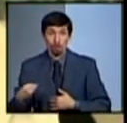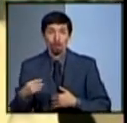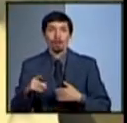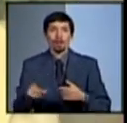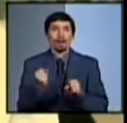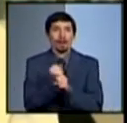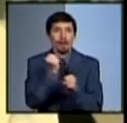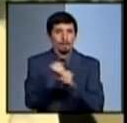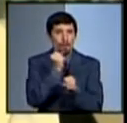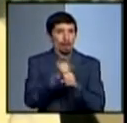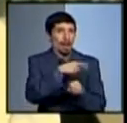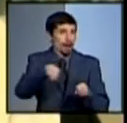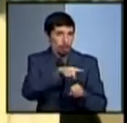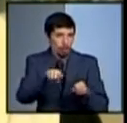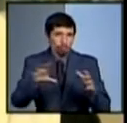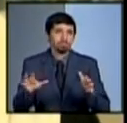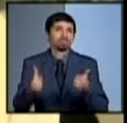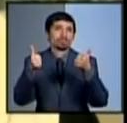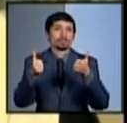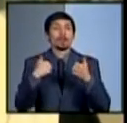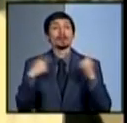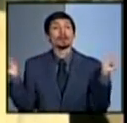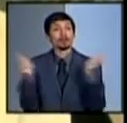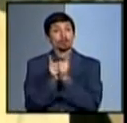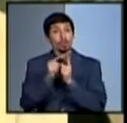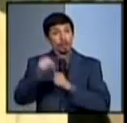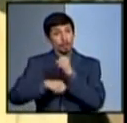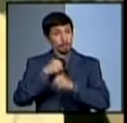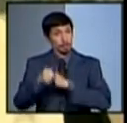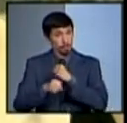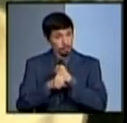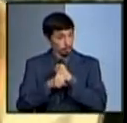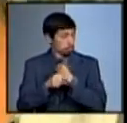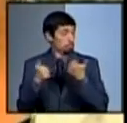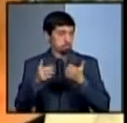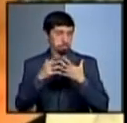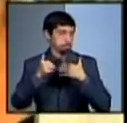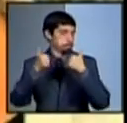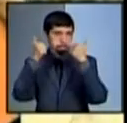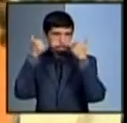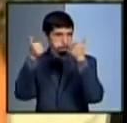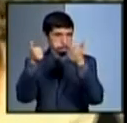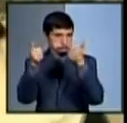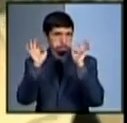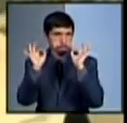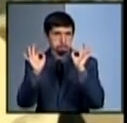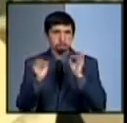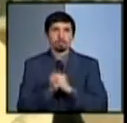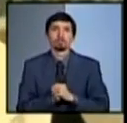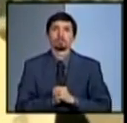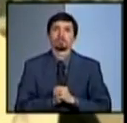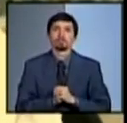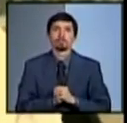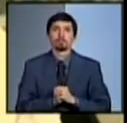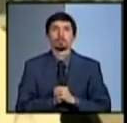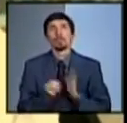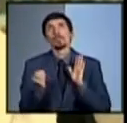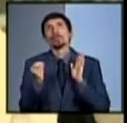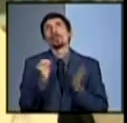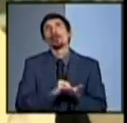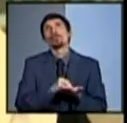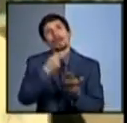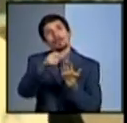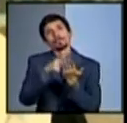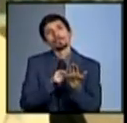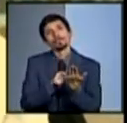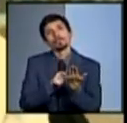¿El resumen de este año para ti, Milena? Póngale fantástico. Nota. Una nota. Fantástico. No, una nota